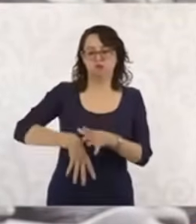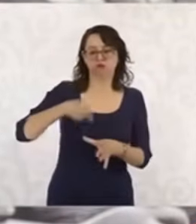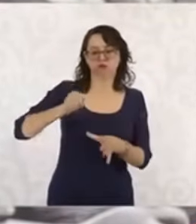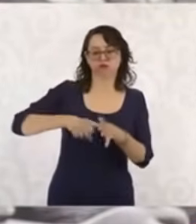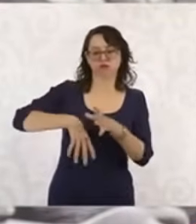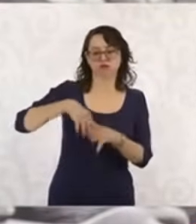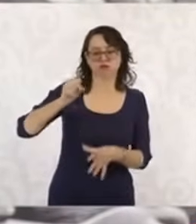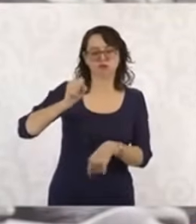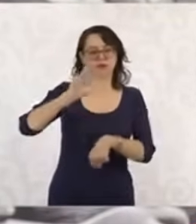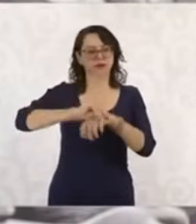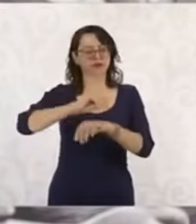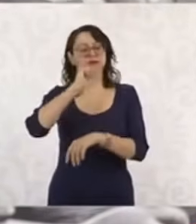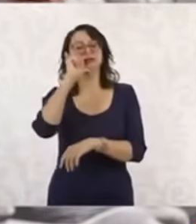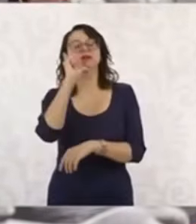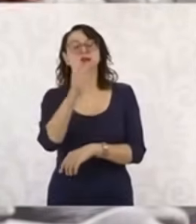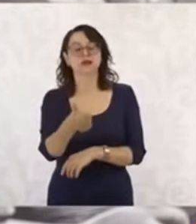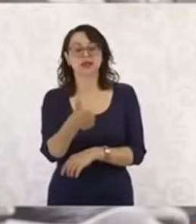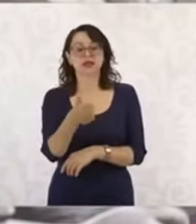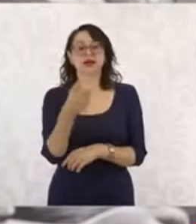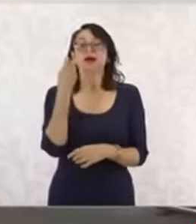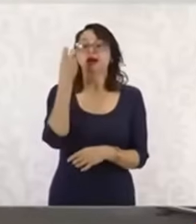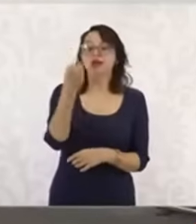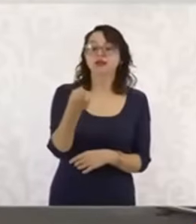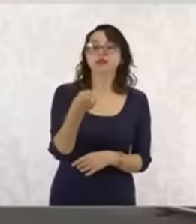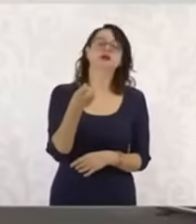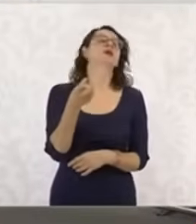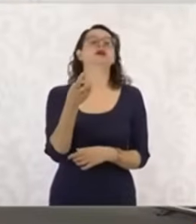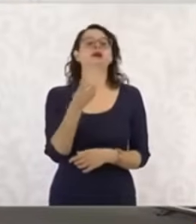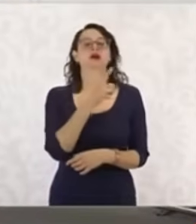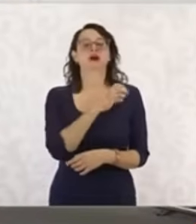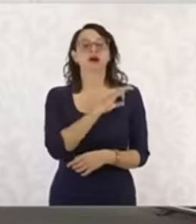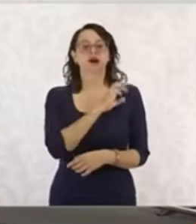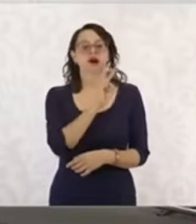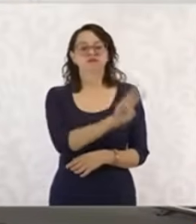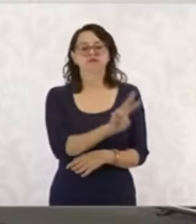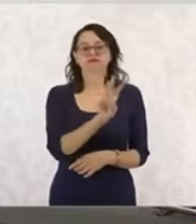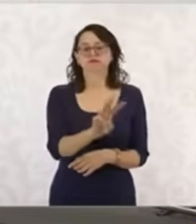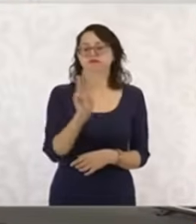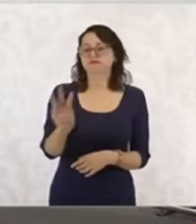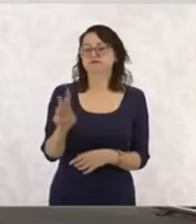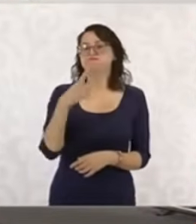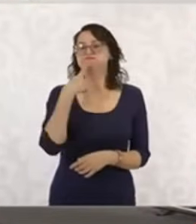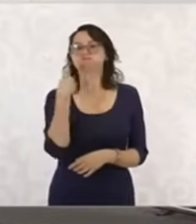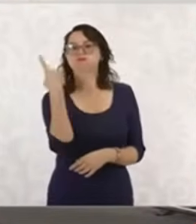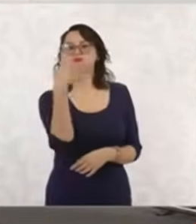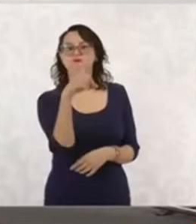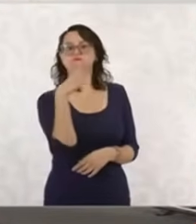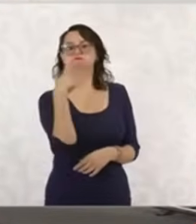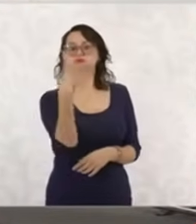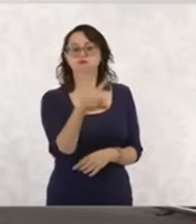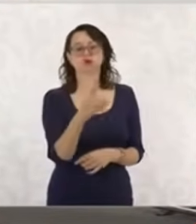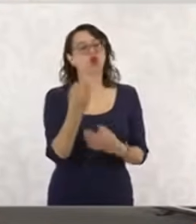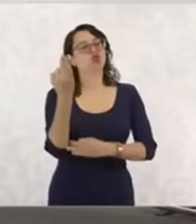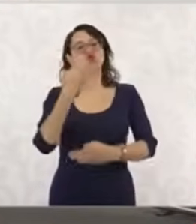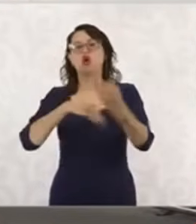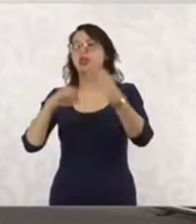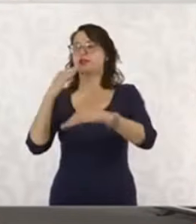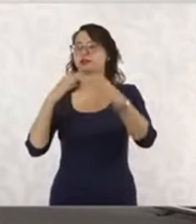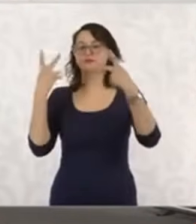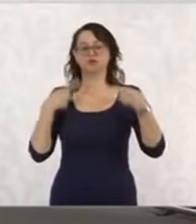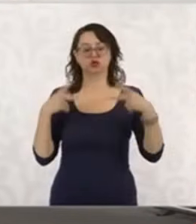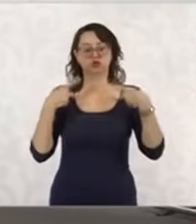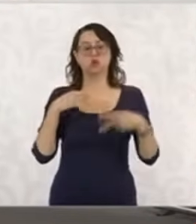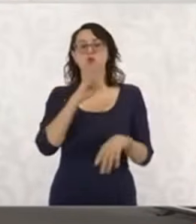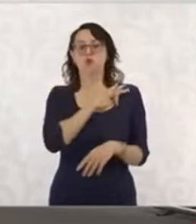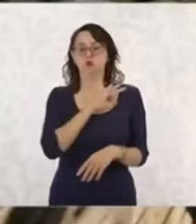que tengan una concesión. Ahí está la dirección y aprovecho para invitar a la ciudadanía en general a que denuncien, a que